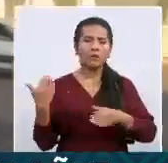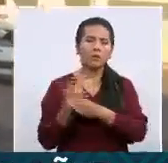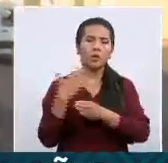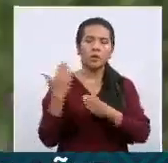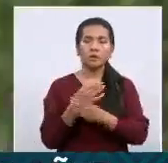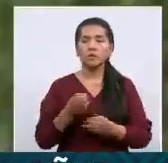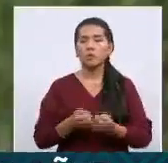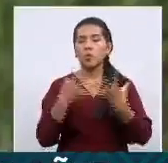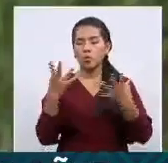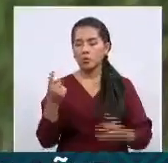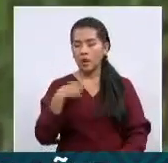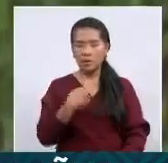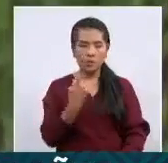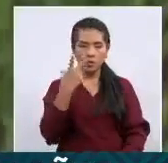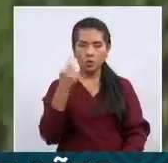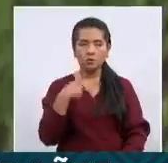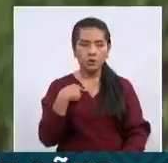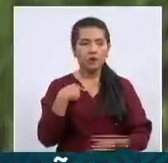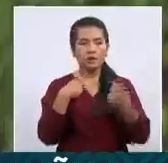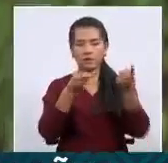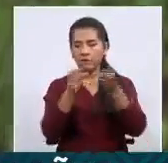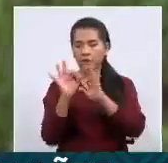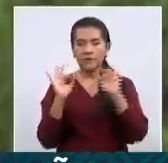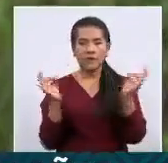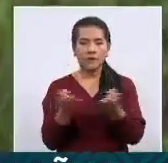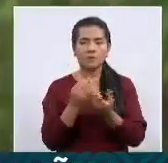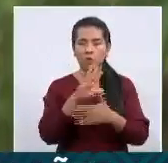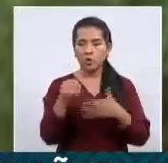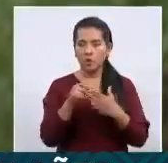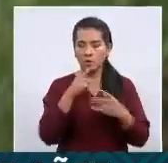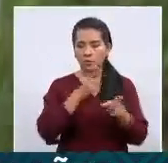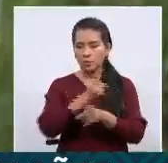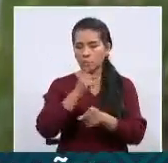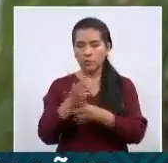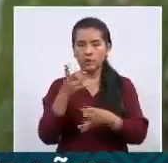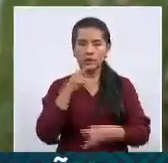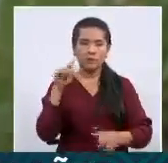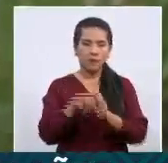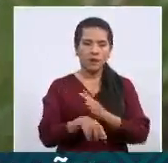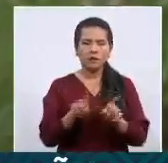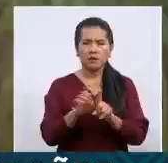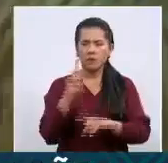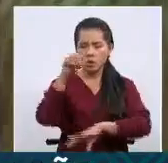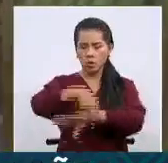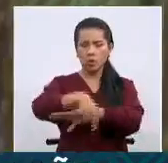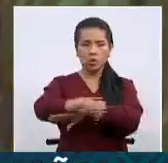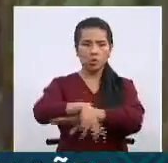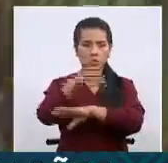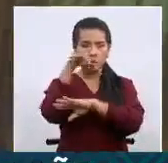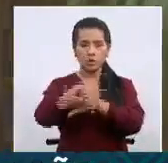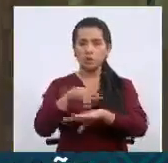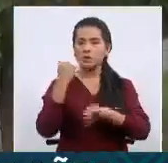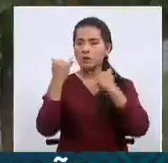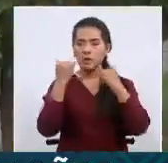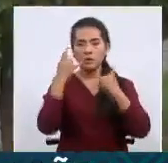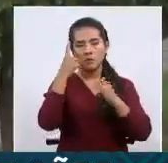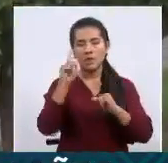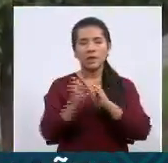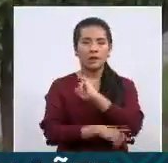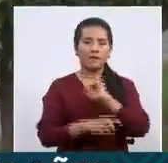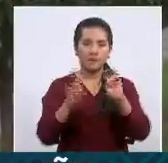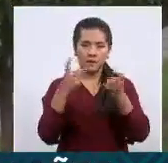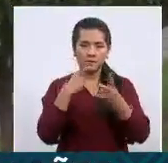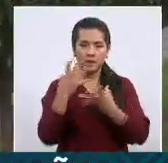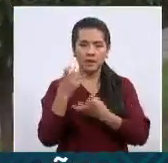no solamente hacia mí, hacia toda mi familia. Amenazas de muerte, me llamaban a medianoche. ¿Qué sentencia le tienen que dar, Jeanine?